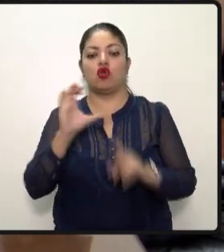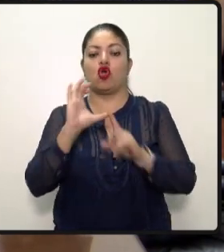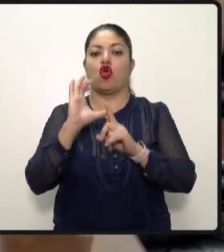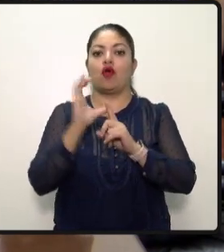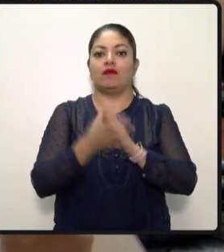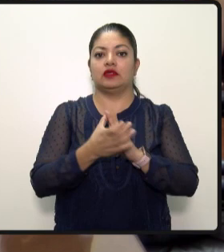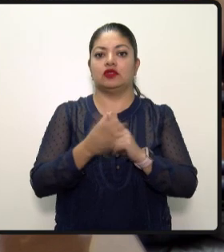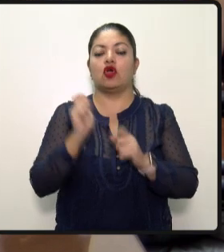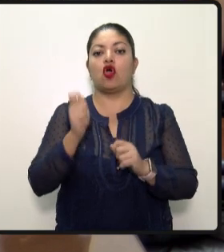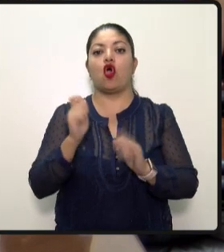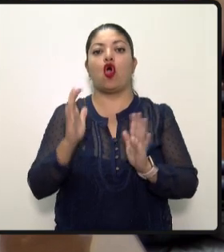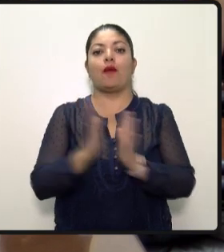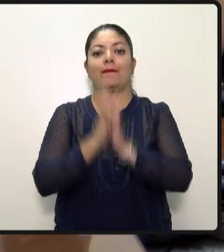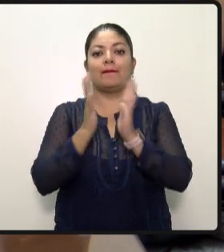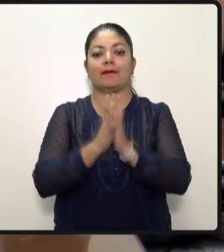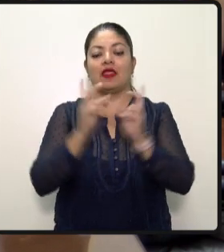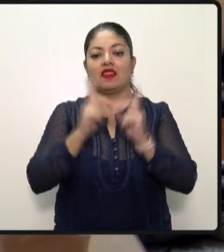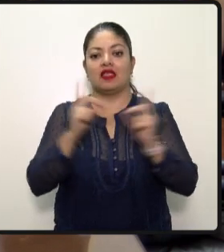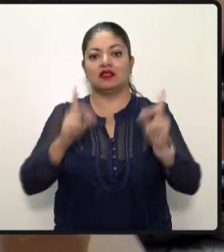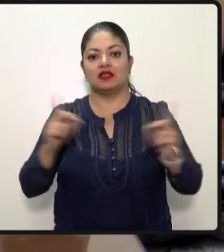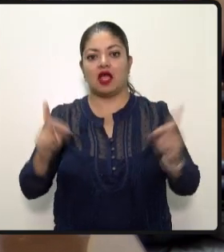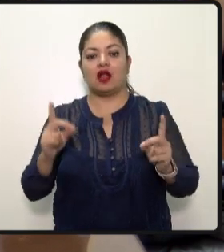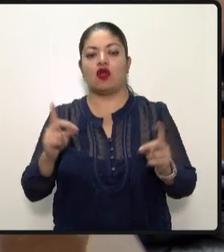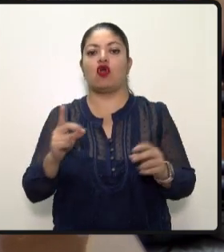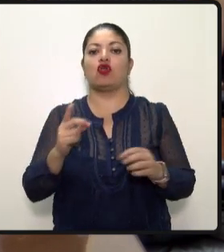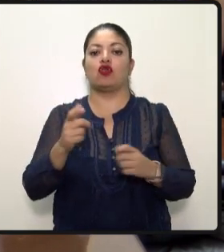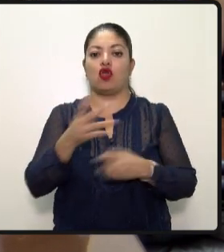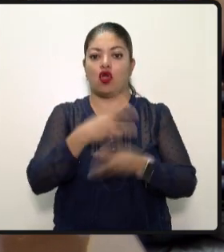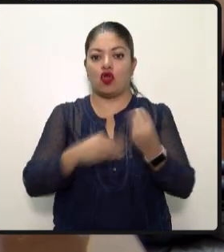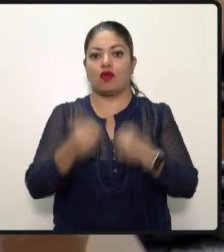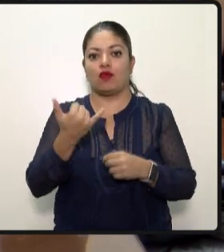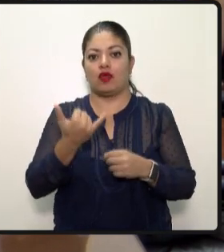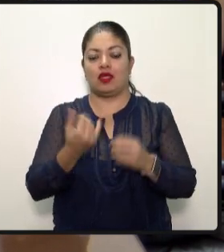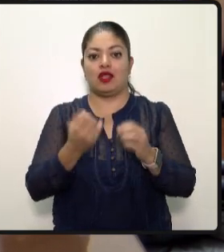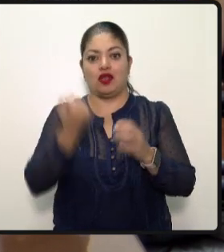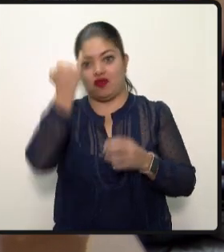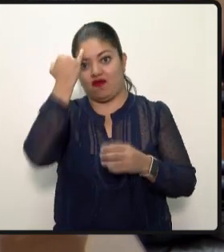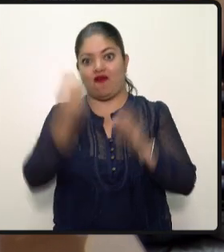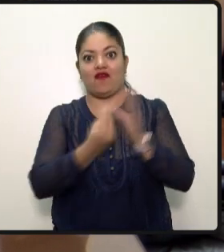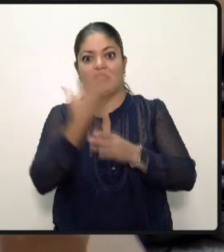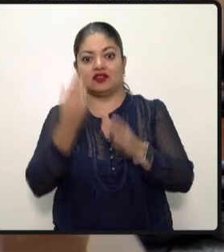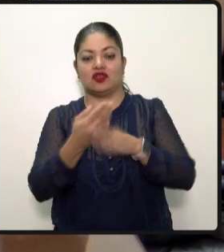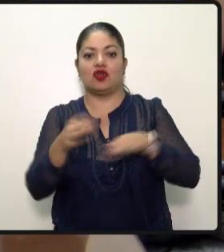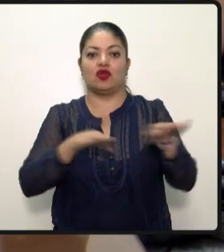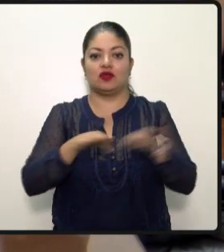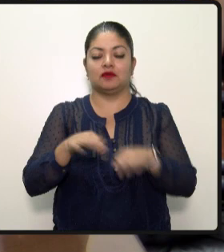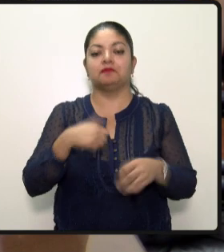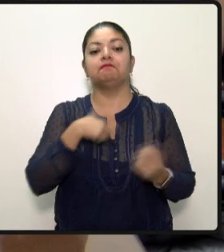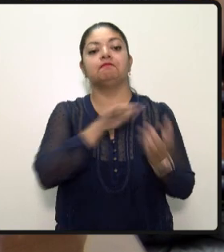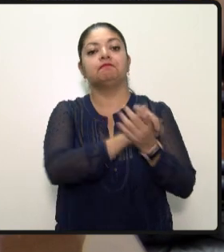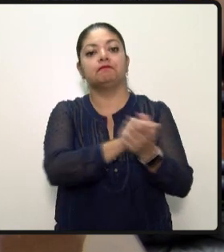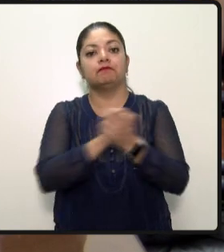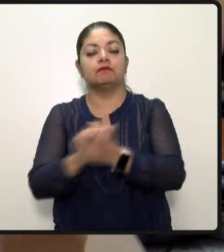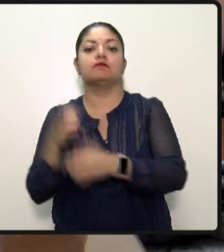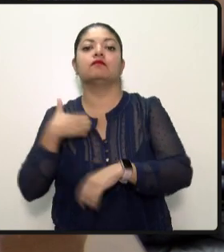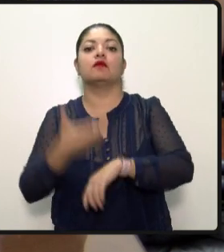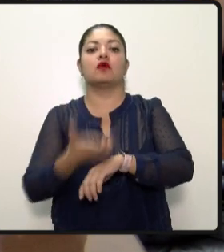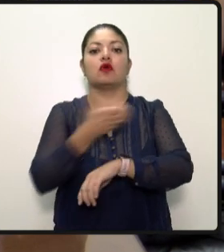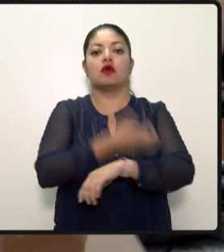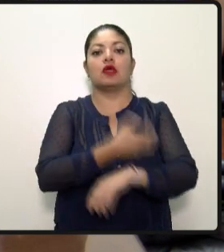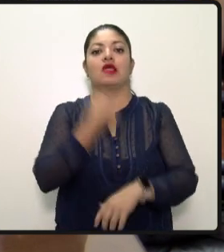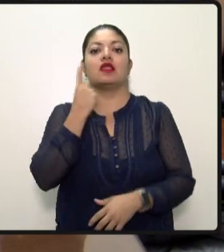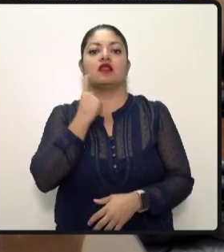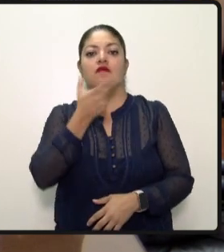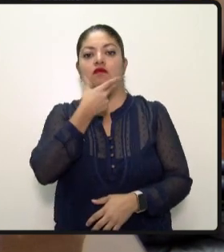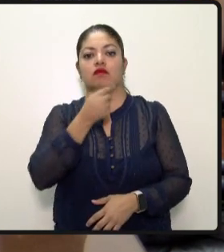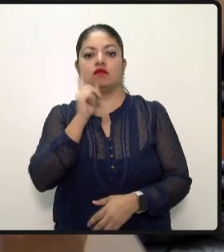de Competitividad, Desarrollo Económico, Innovación y Trabajo. Saludo con gusto a mis compañeras y compañeros diputados, también a quienes nos siguen a través